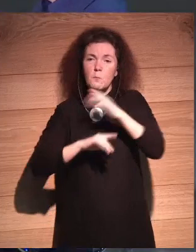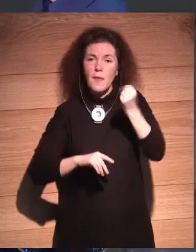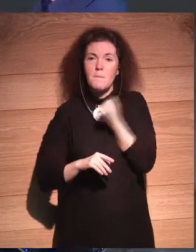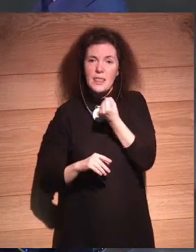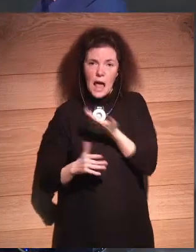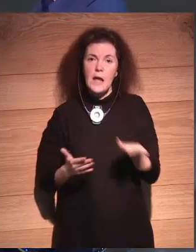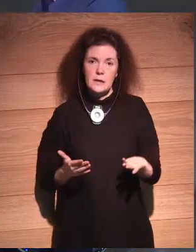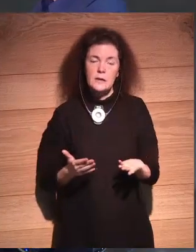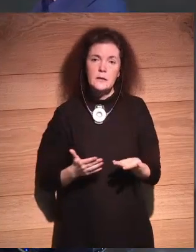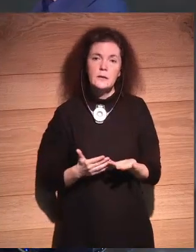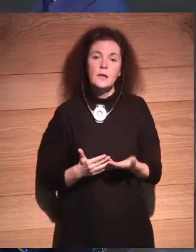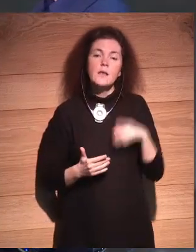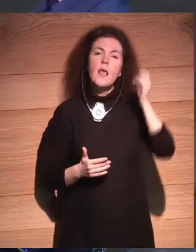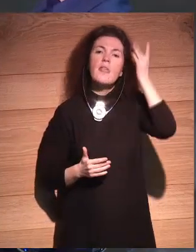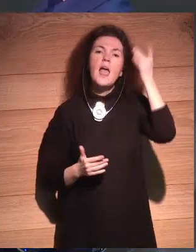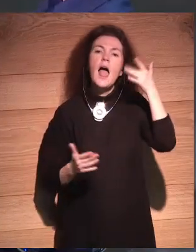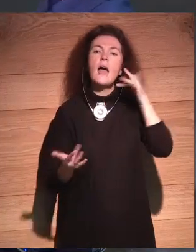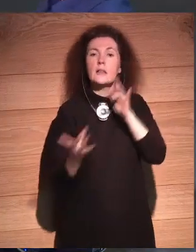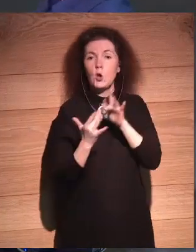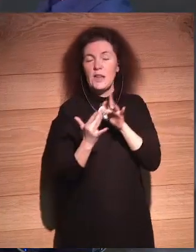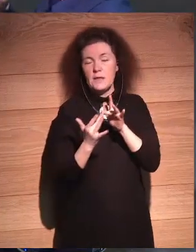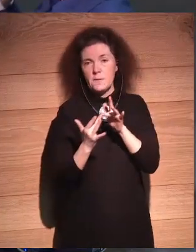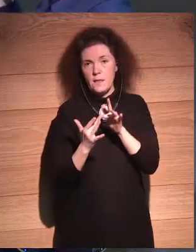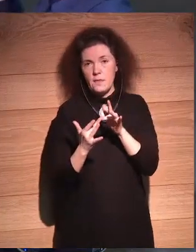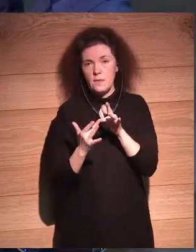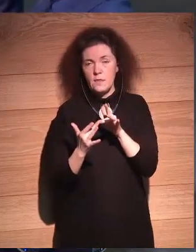También tenemos, bueno, la idea de todo esto es la conectividad,